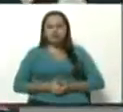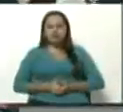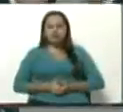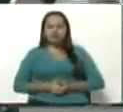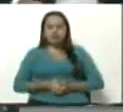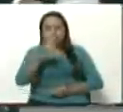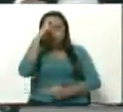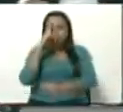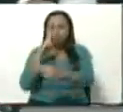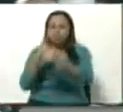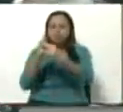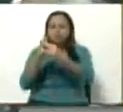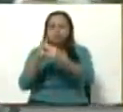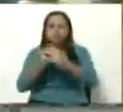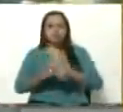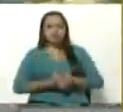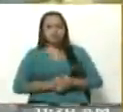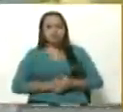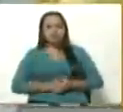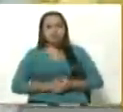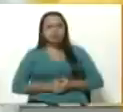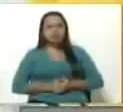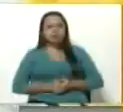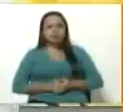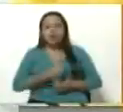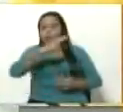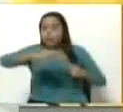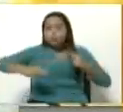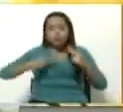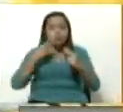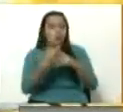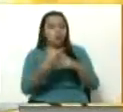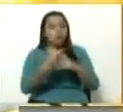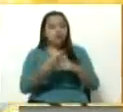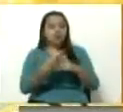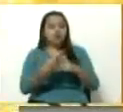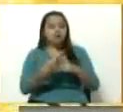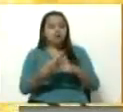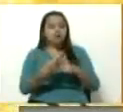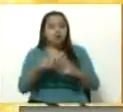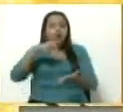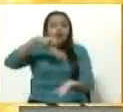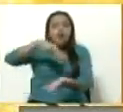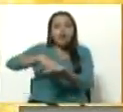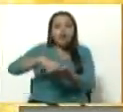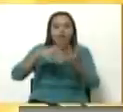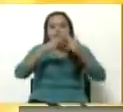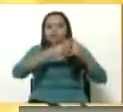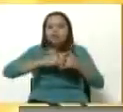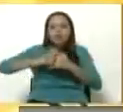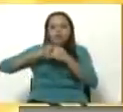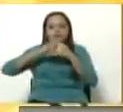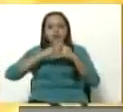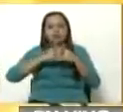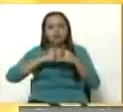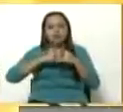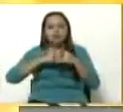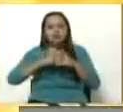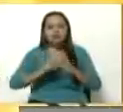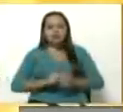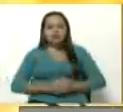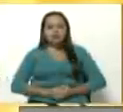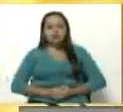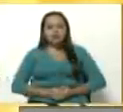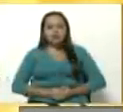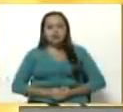con honor, pero nunca con el entreguismo, menos con la falta de